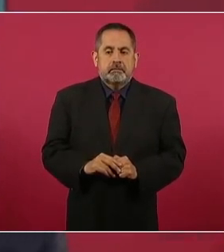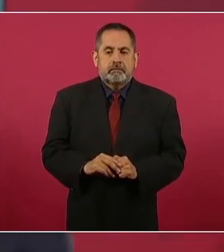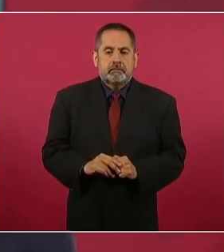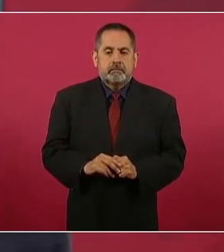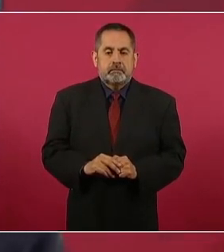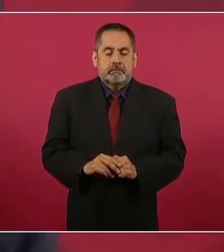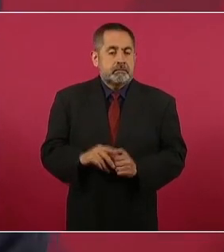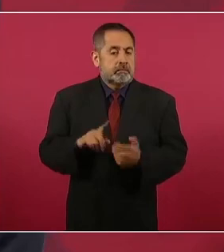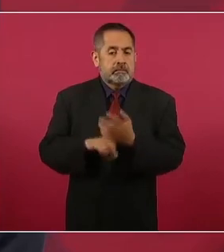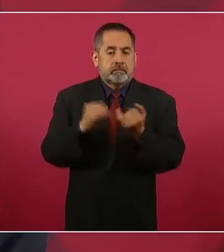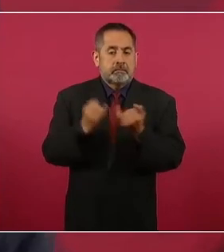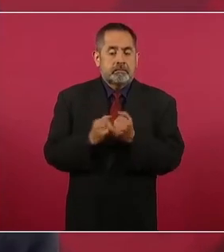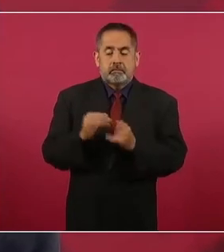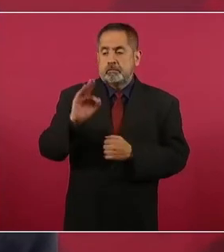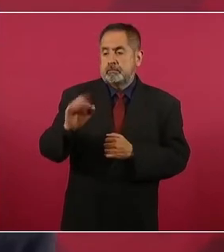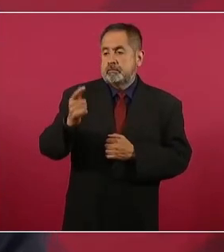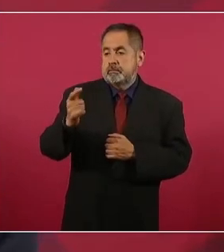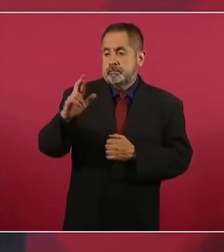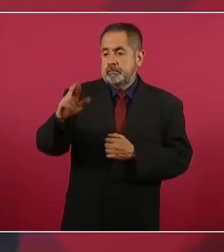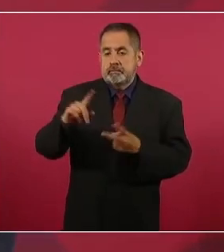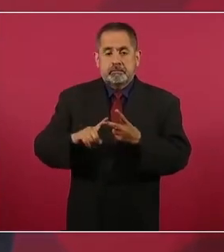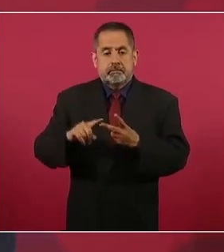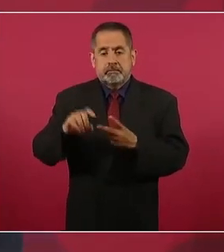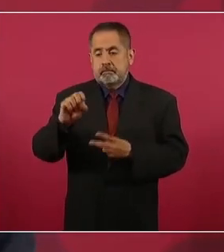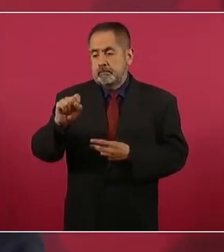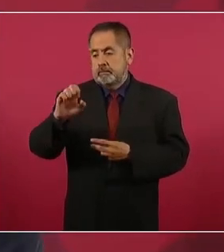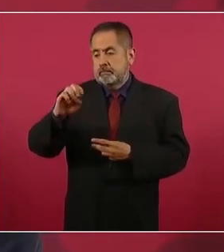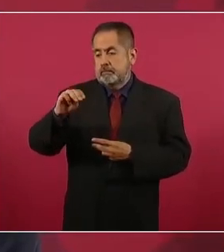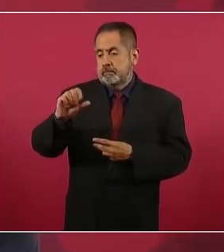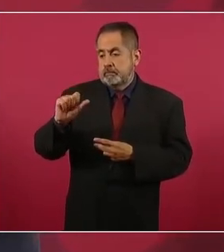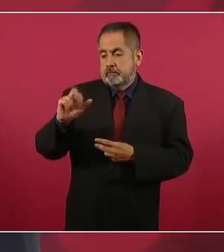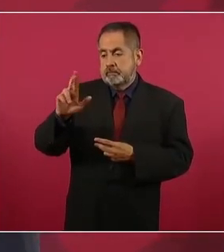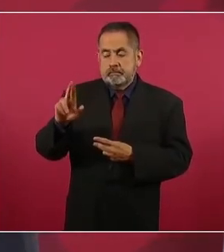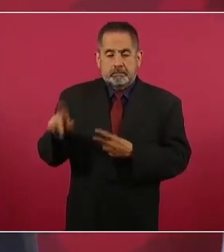Tanto la Fiscalía como la Secretaría de Marina,